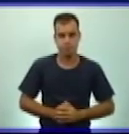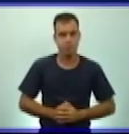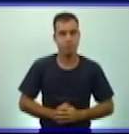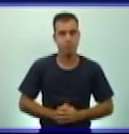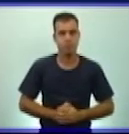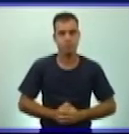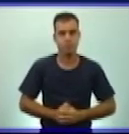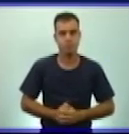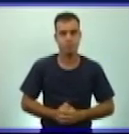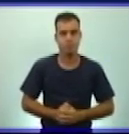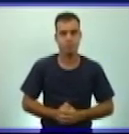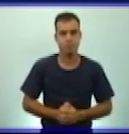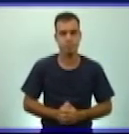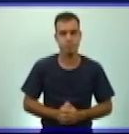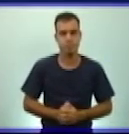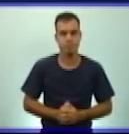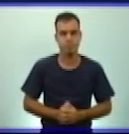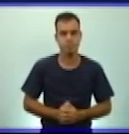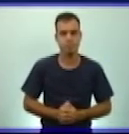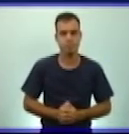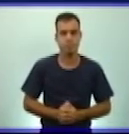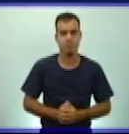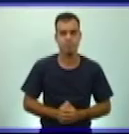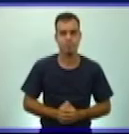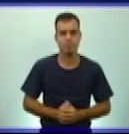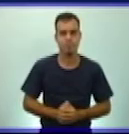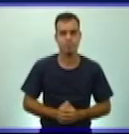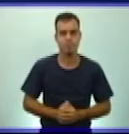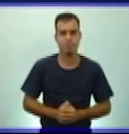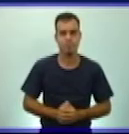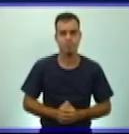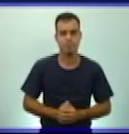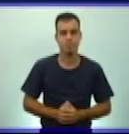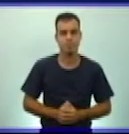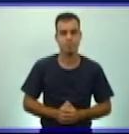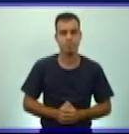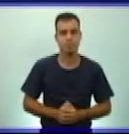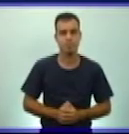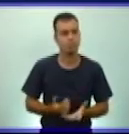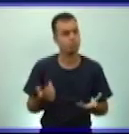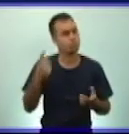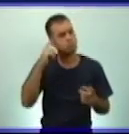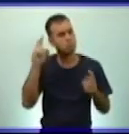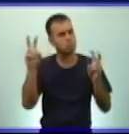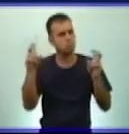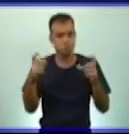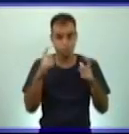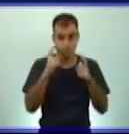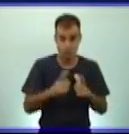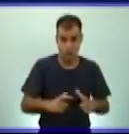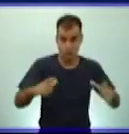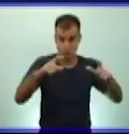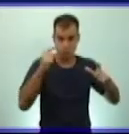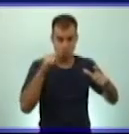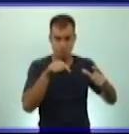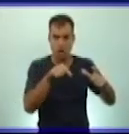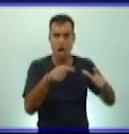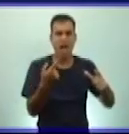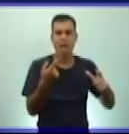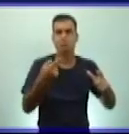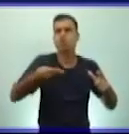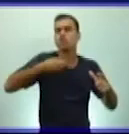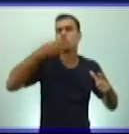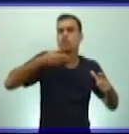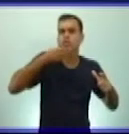las partículas de un cuerpo a las partículas de otro. Vamos a suponer que en la cazuela lo que tenemos es una sopa